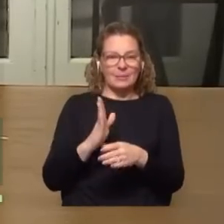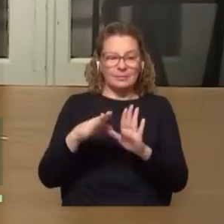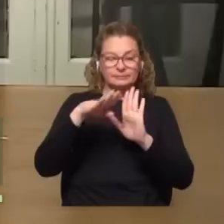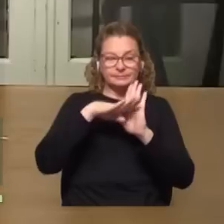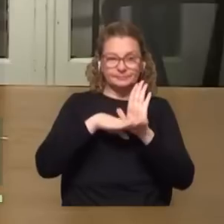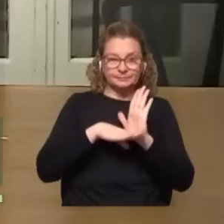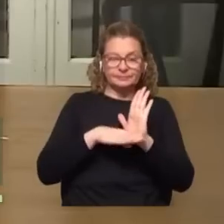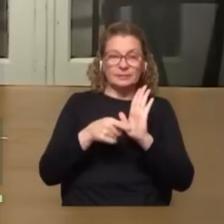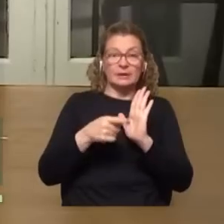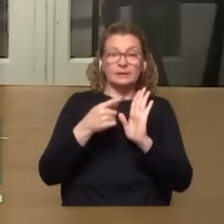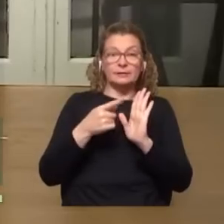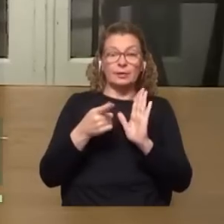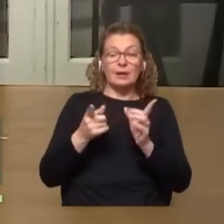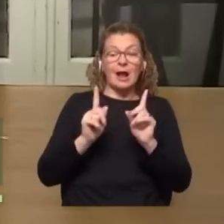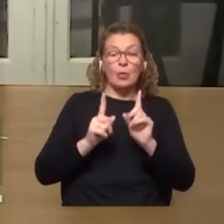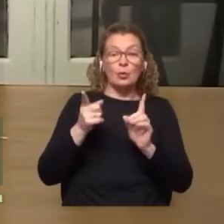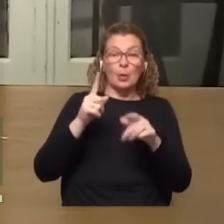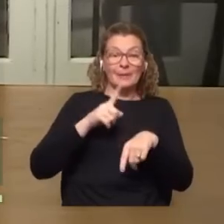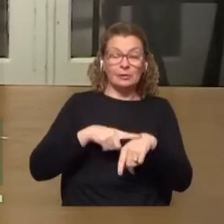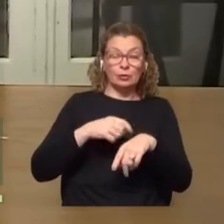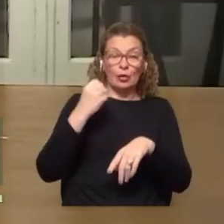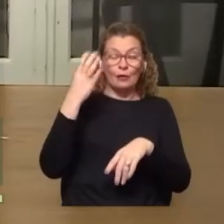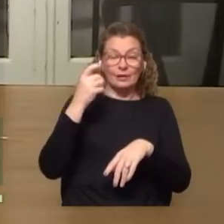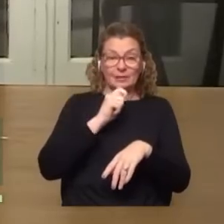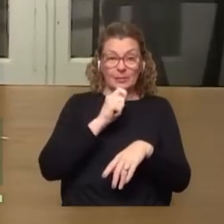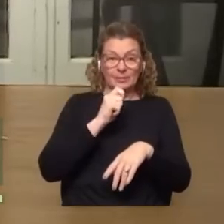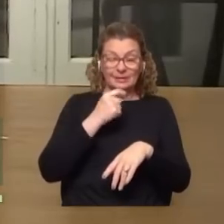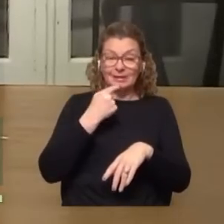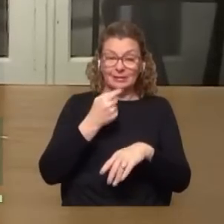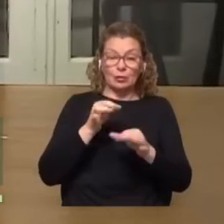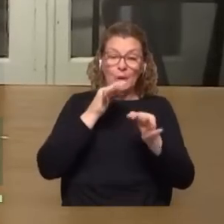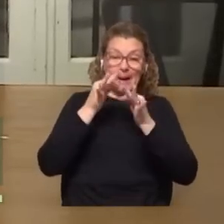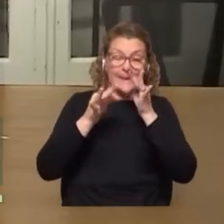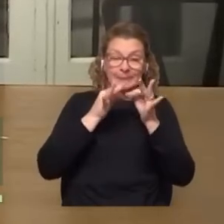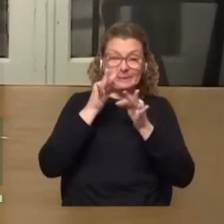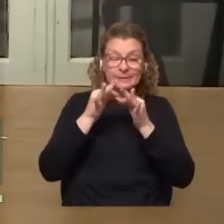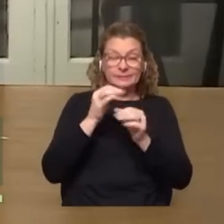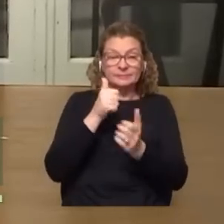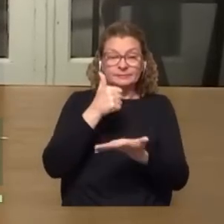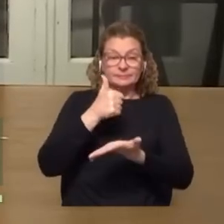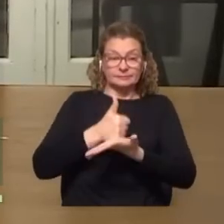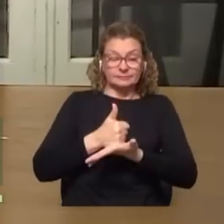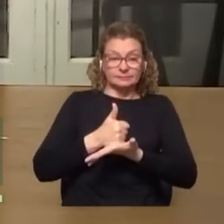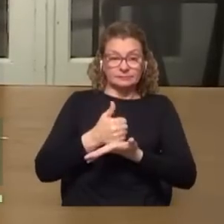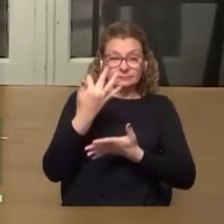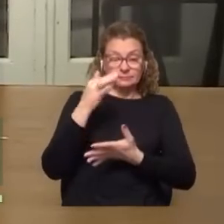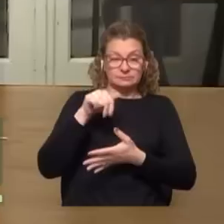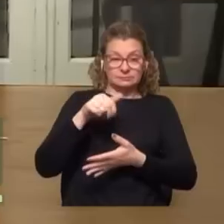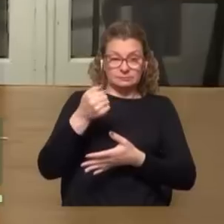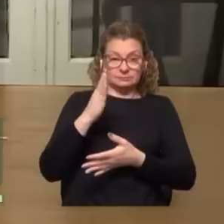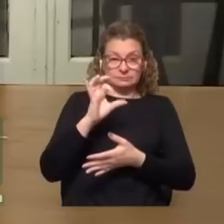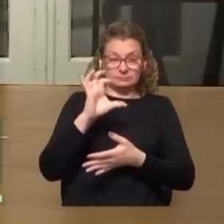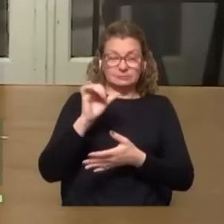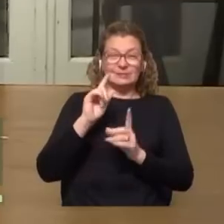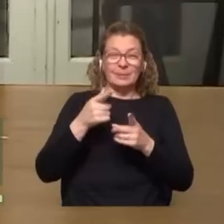Esto va a tener en algunos minutos una conferencia de prensas marcando justamente la posición de fenapes y las